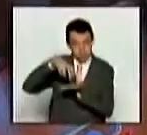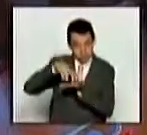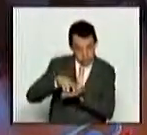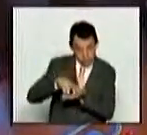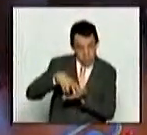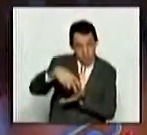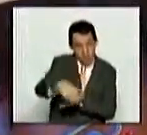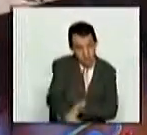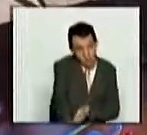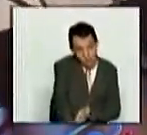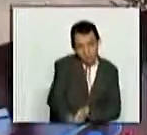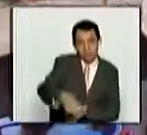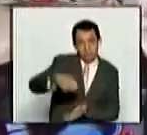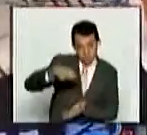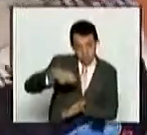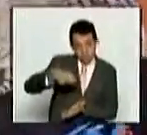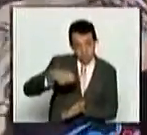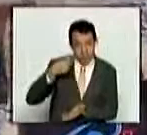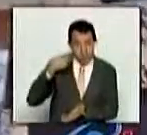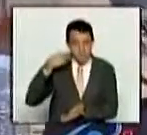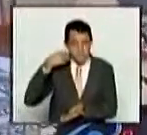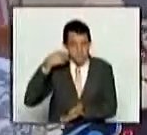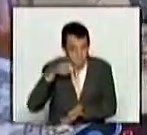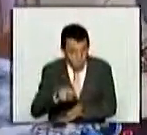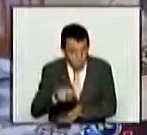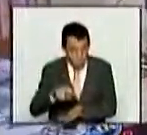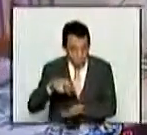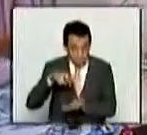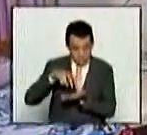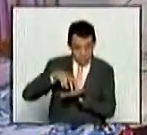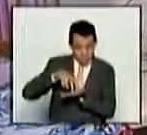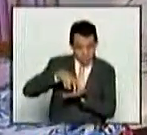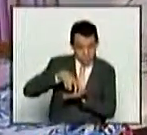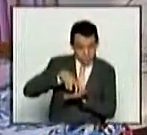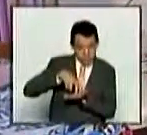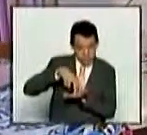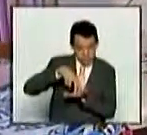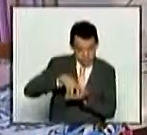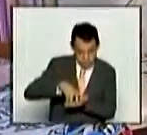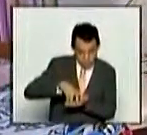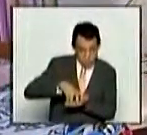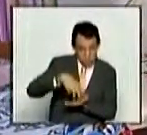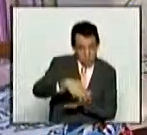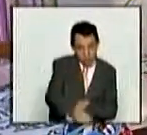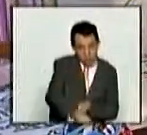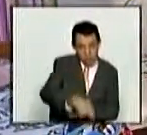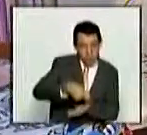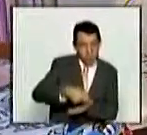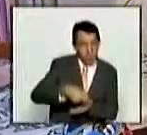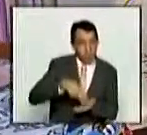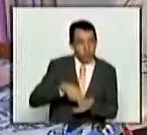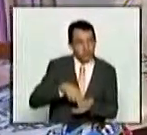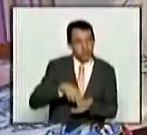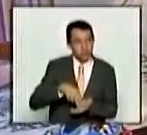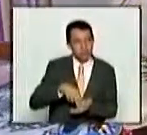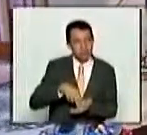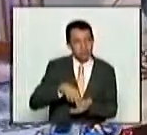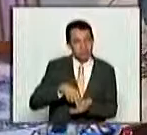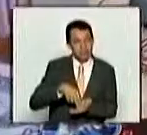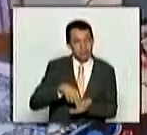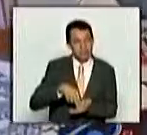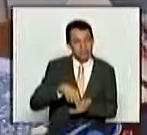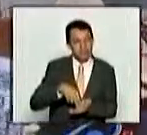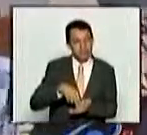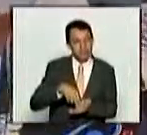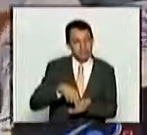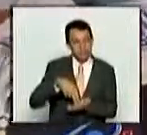cogería? Bueno, ustedes vieron que él se agachó con las rodillas, no con la espalda. Trate de agacharse sin doblar las rodillas, que es lo que la gente